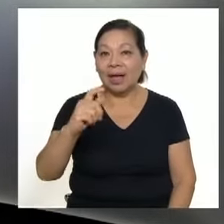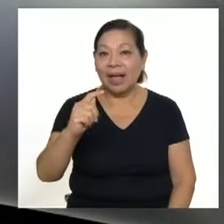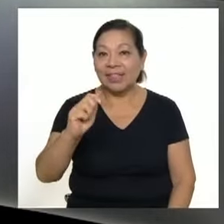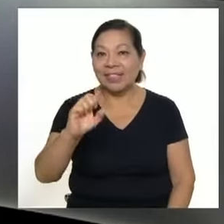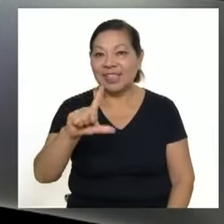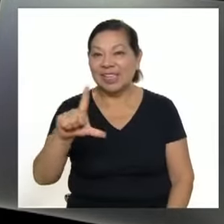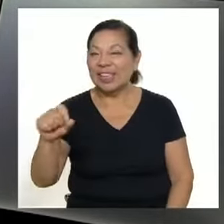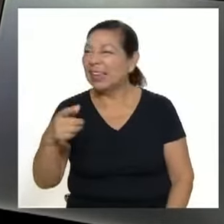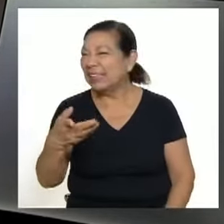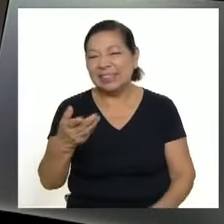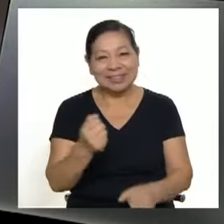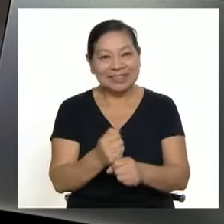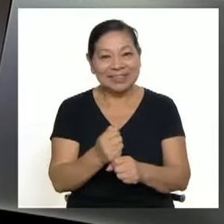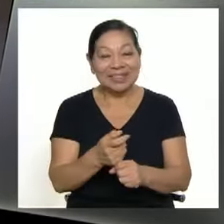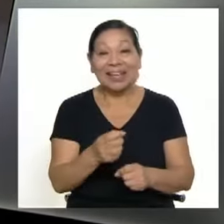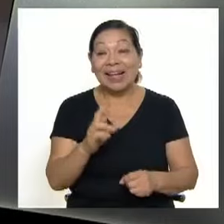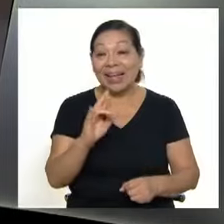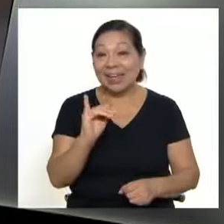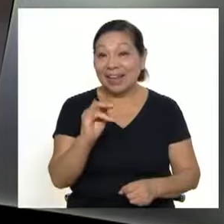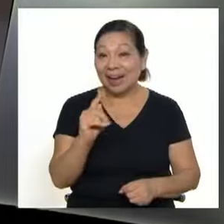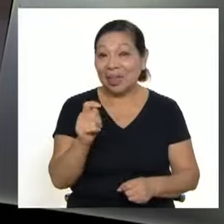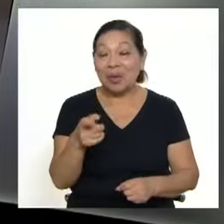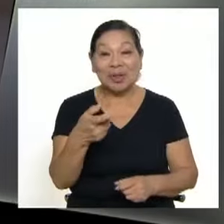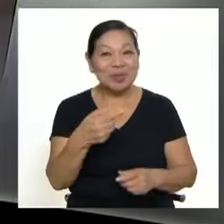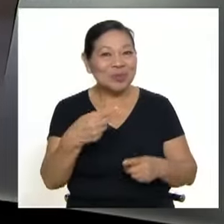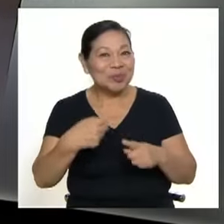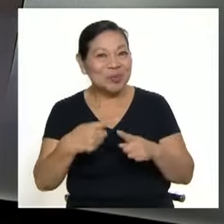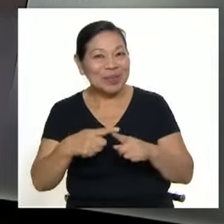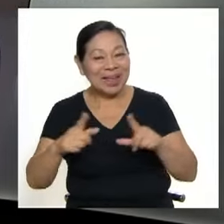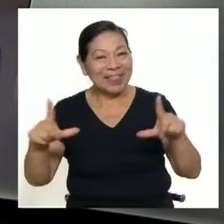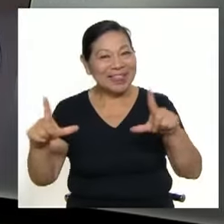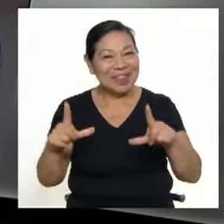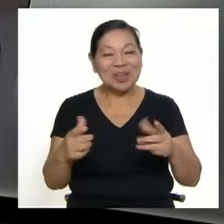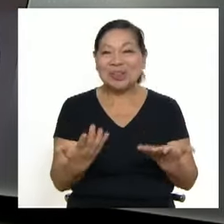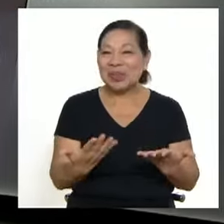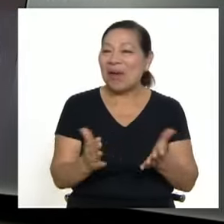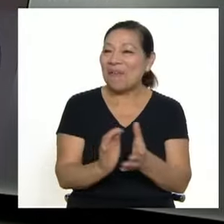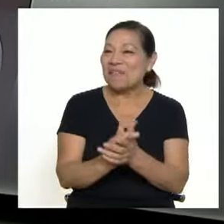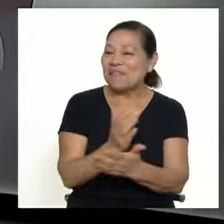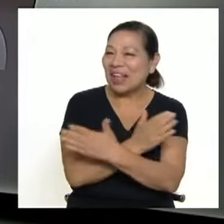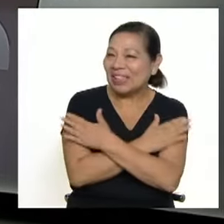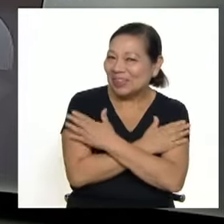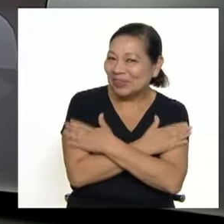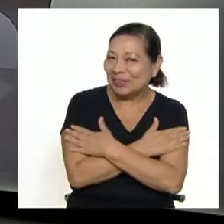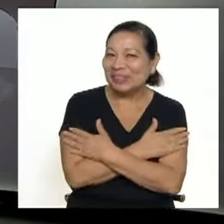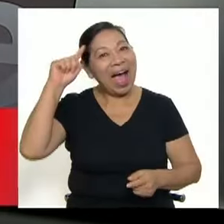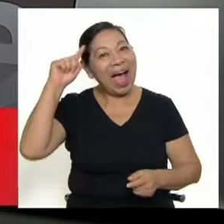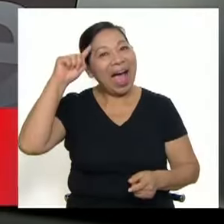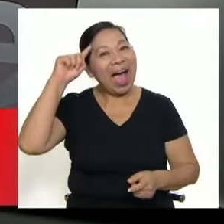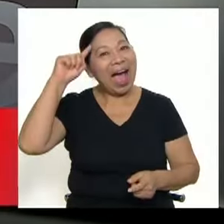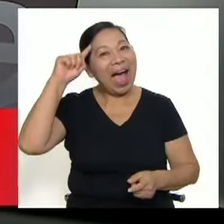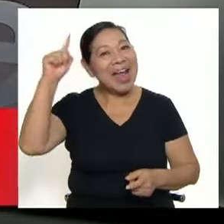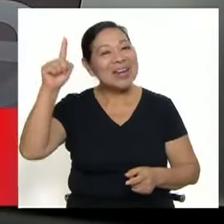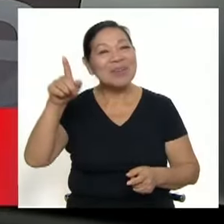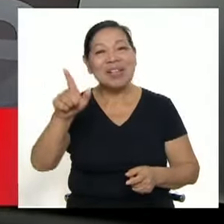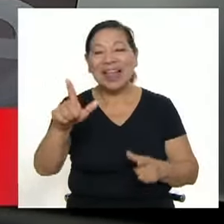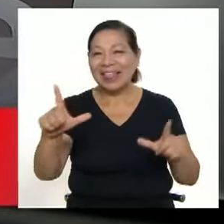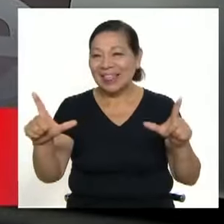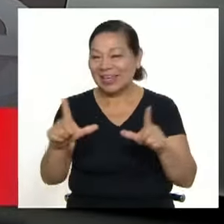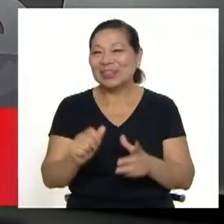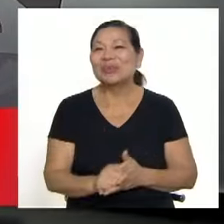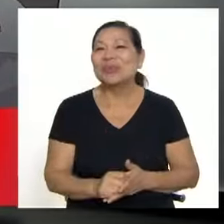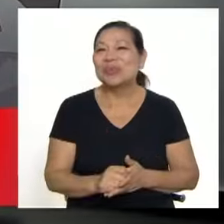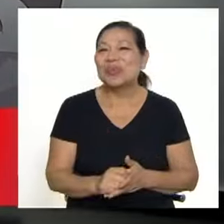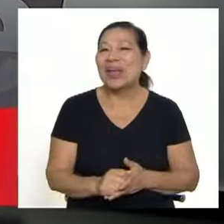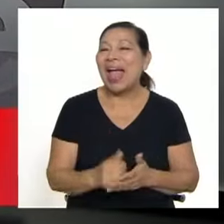programa Esencia de TV Perú del IRTP. Reportaje al Perú, a quien saludamos y felicitamos, María Fernanda, también porque claro están de aniversario. Felicidades, Manolo,